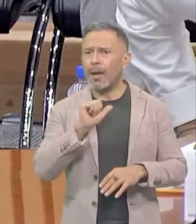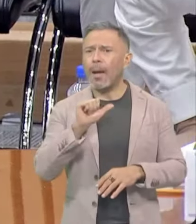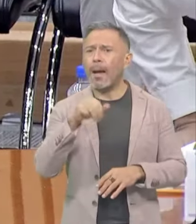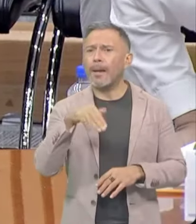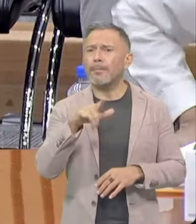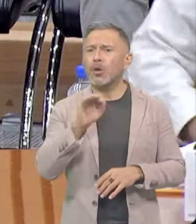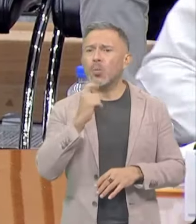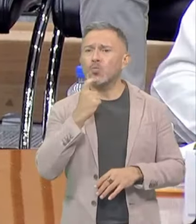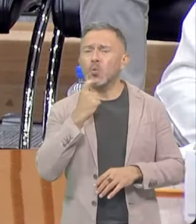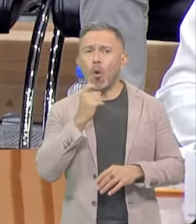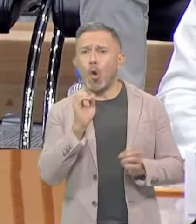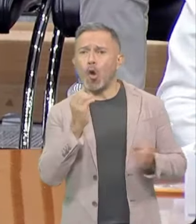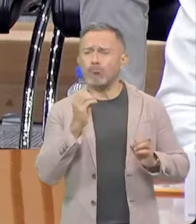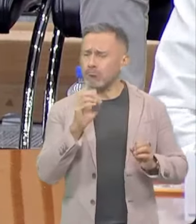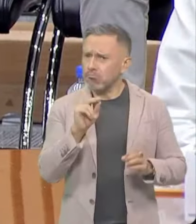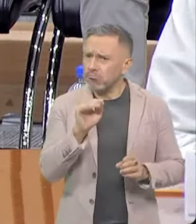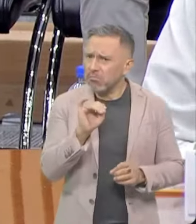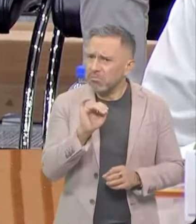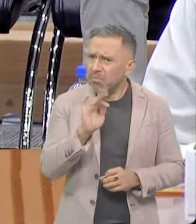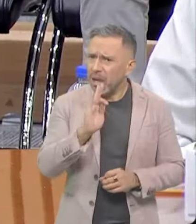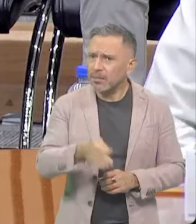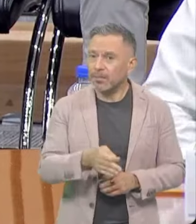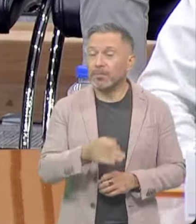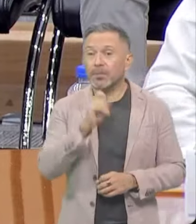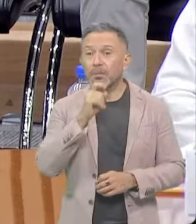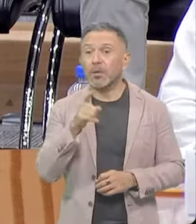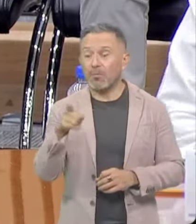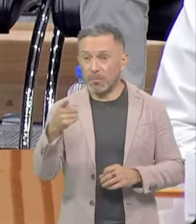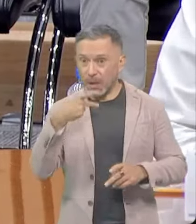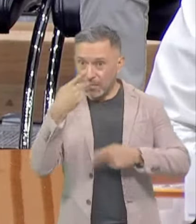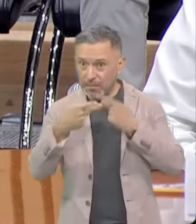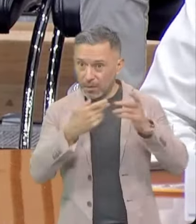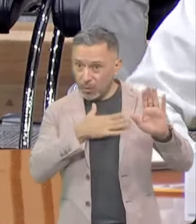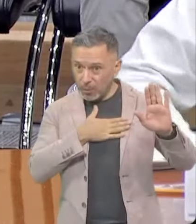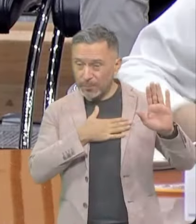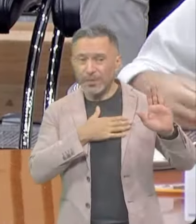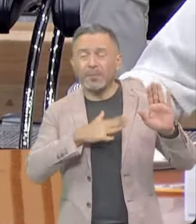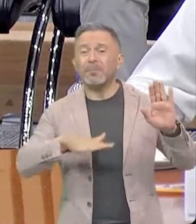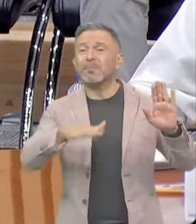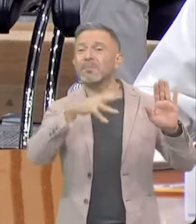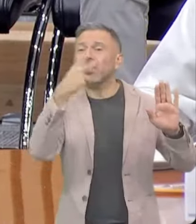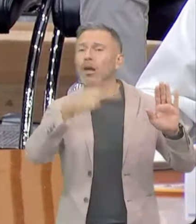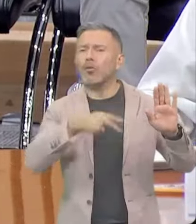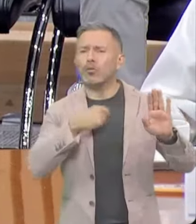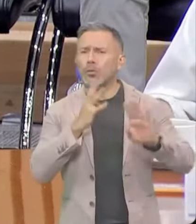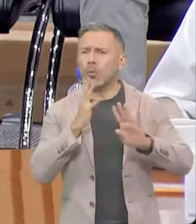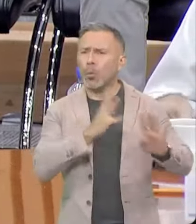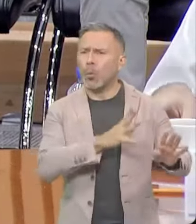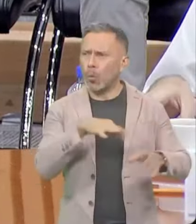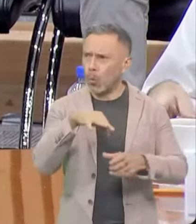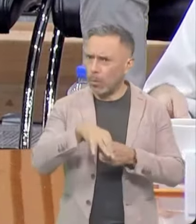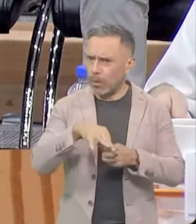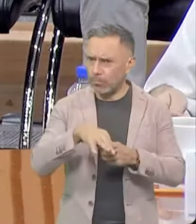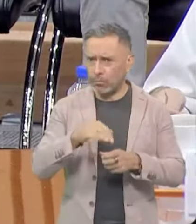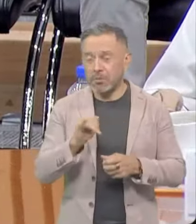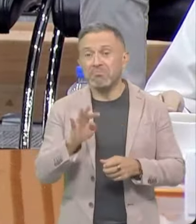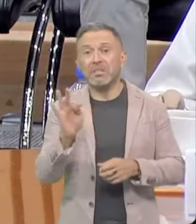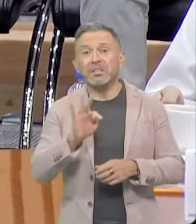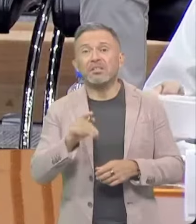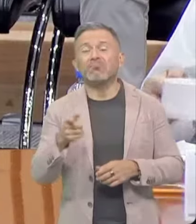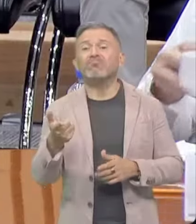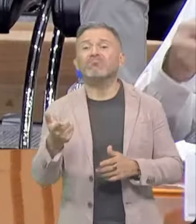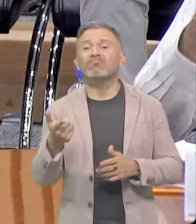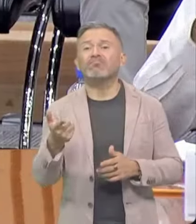Obrador que le cumpla a las mexicanas y a los mexicanos ahí estaremos a lo mejor con esas pequeñas